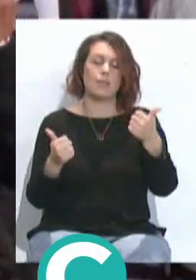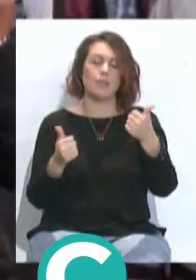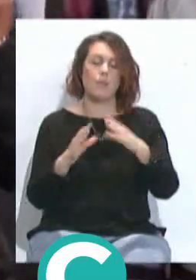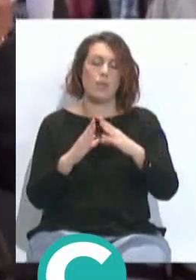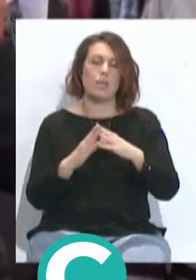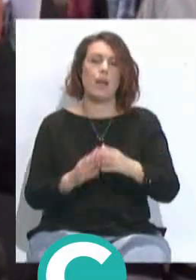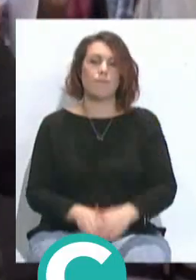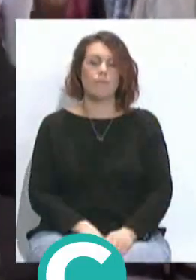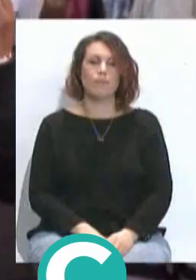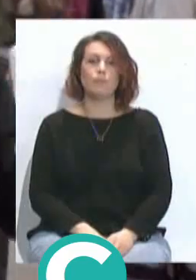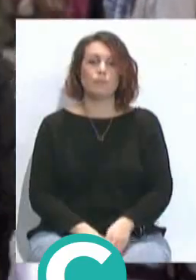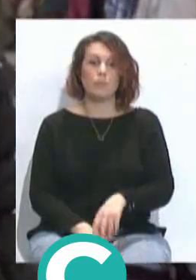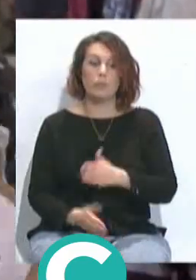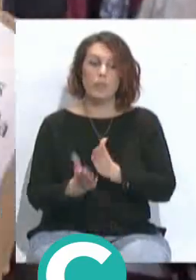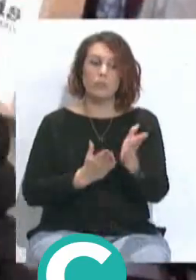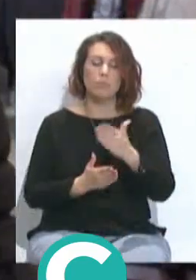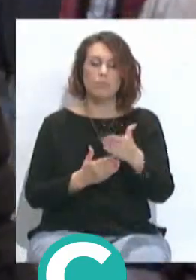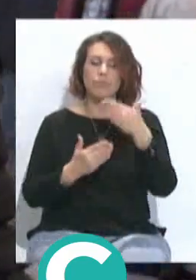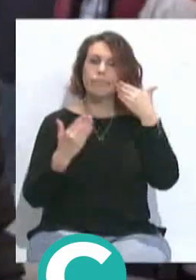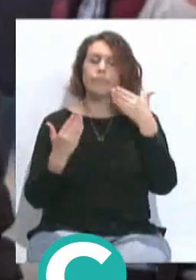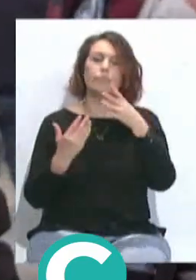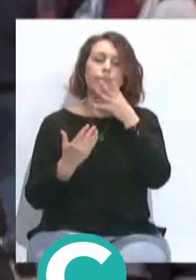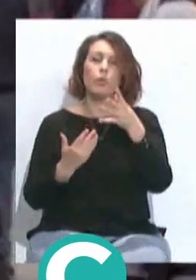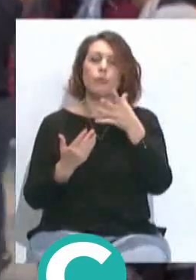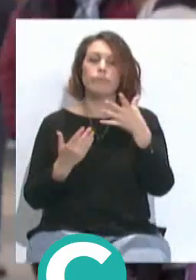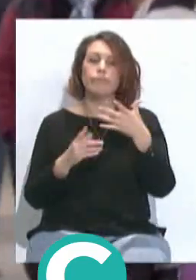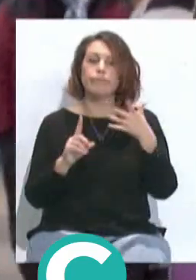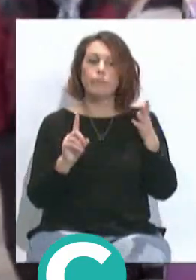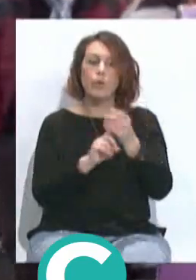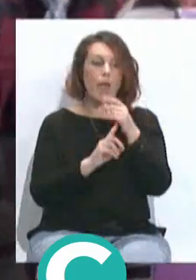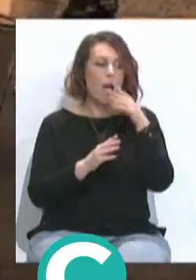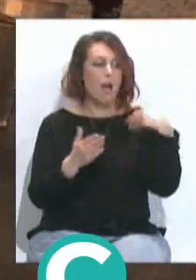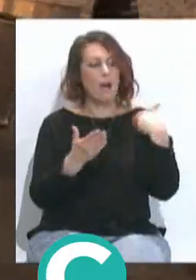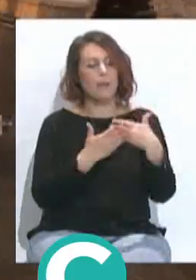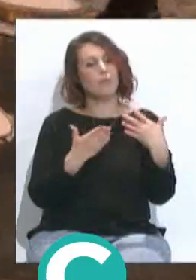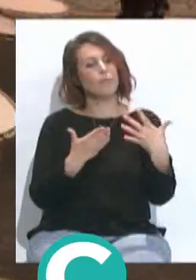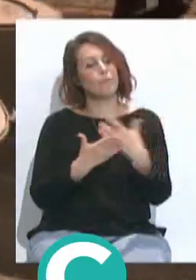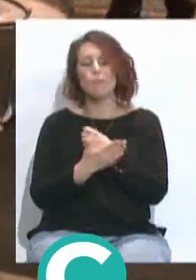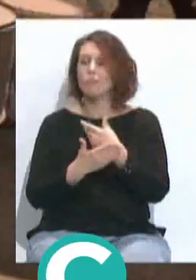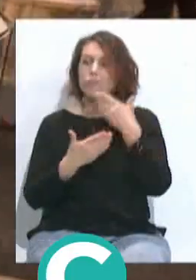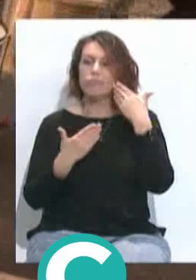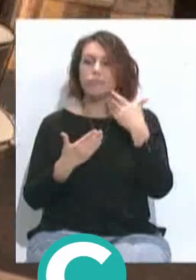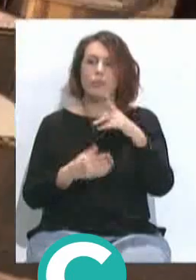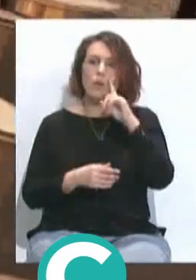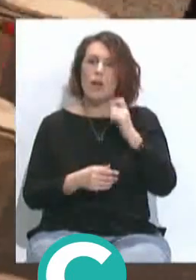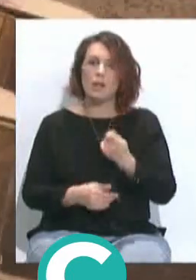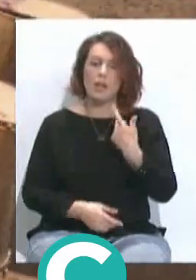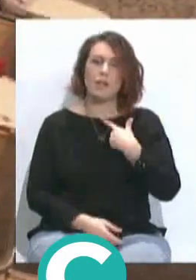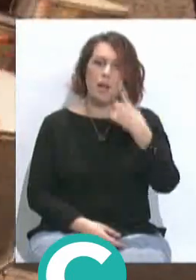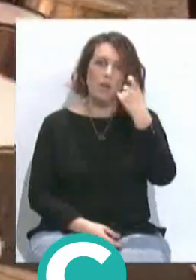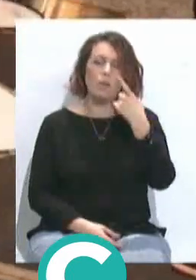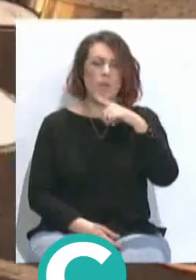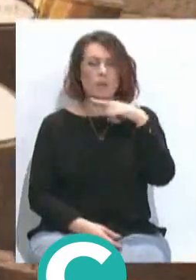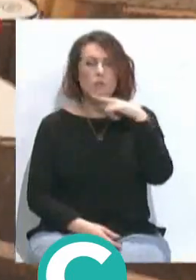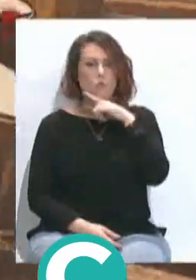feminista, ¿no? Y por otra parte pues enorgullecernos de todo lo que hemos conseguido hasta ahora, ¿no? Nos acordamos de la ucraniana también de la rusa que está